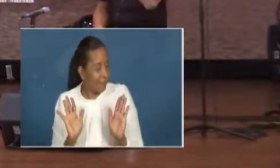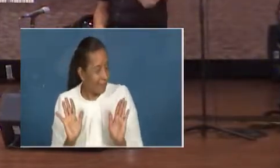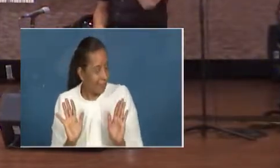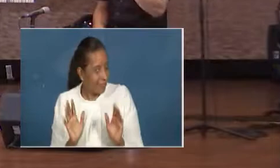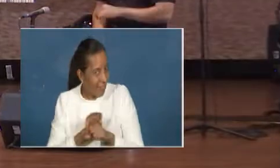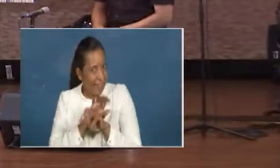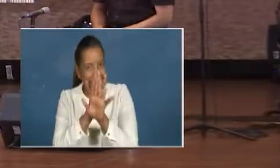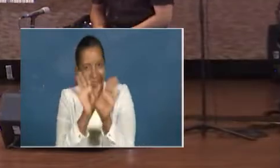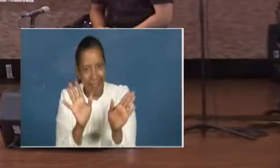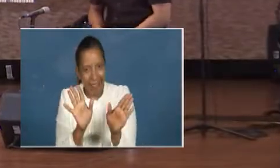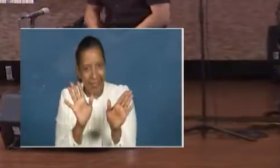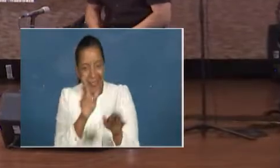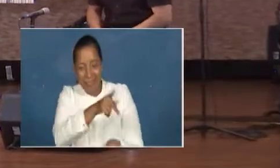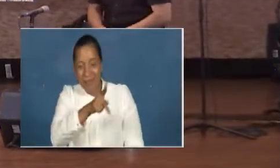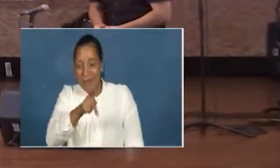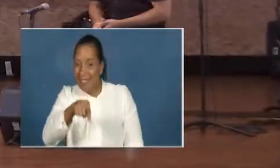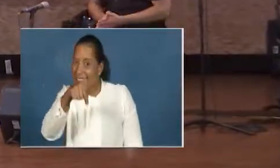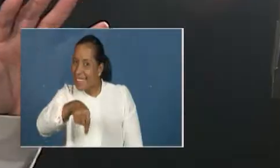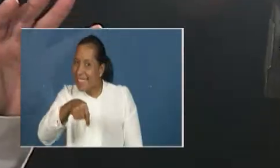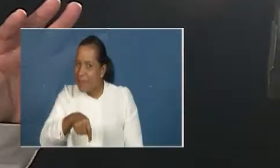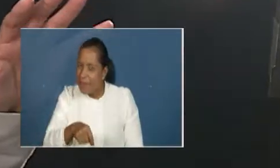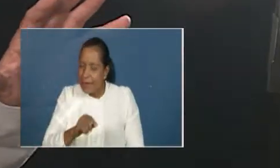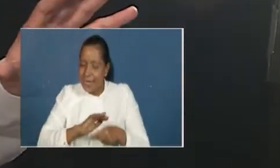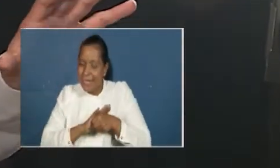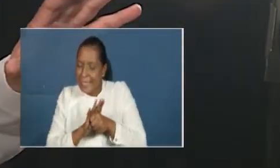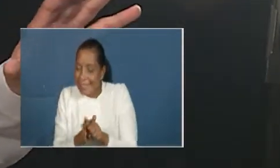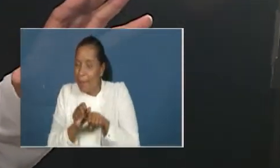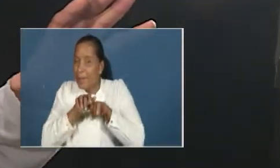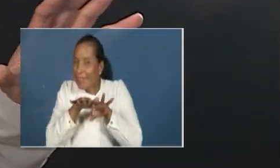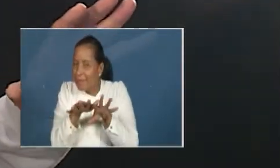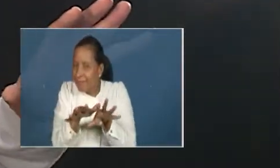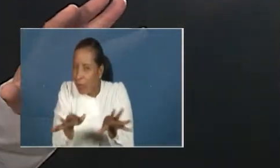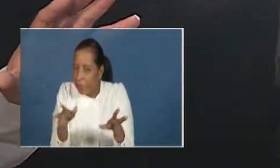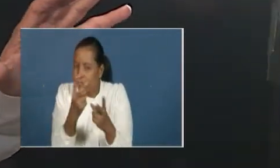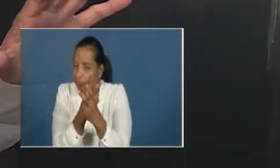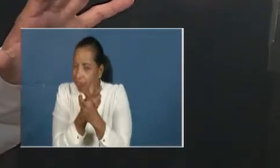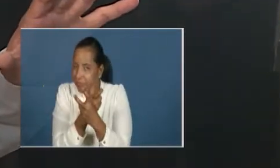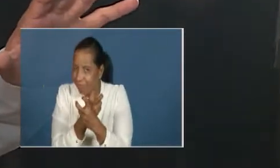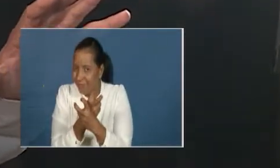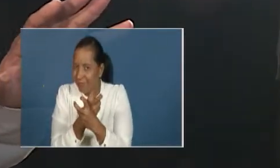muchas personas en estos momentos, aunque la pandemia esté, aunque el coronavirus esté,